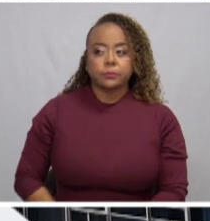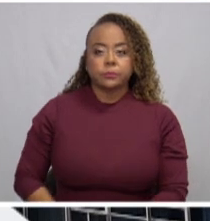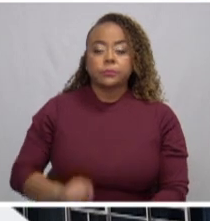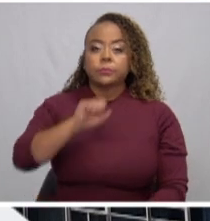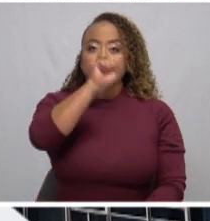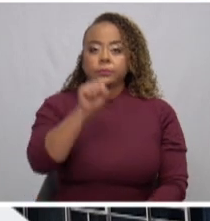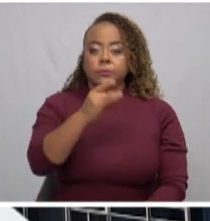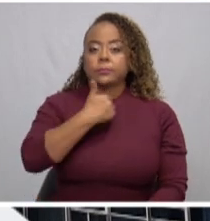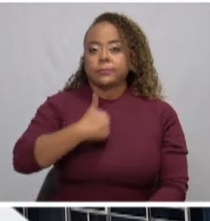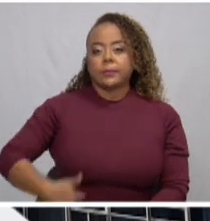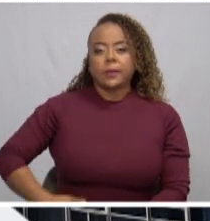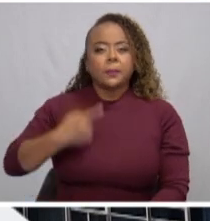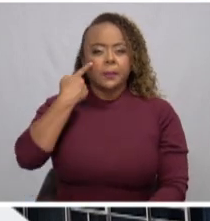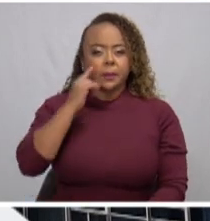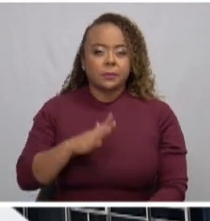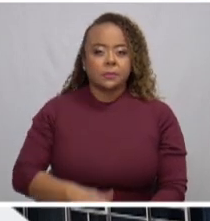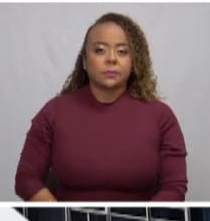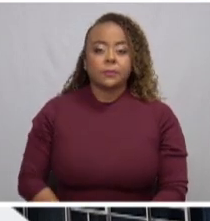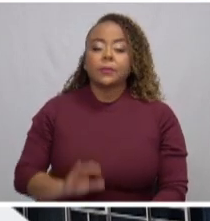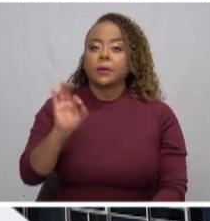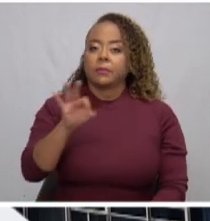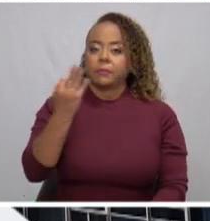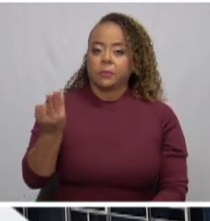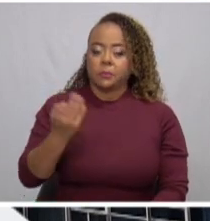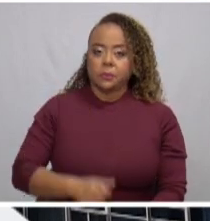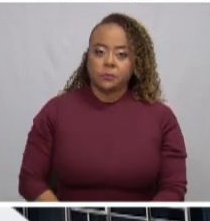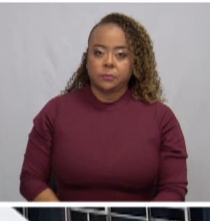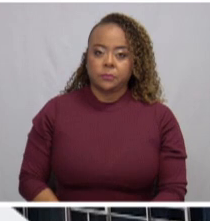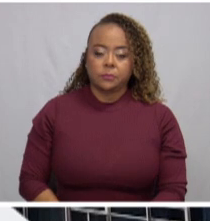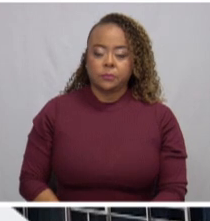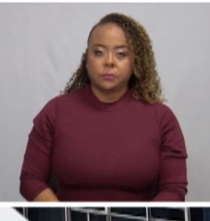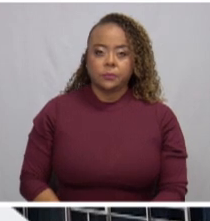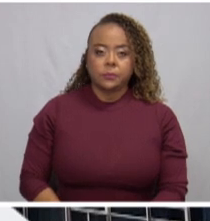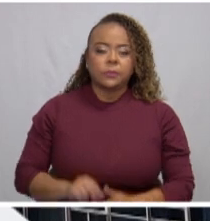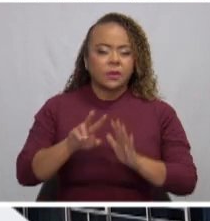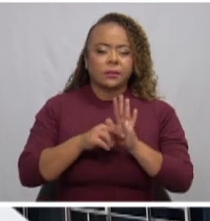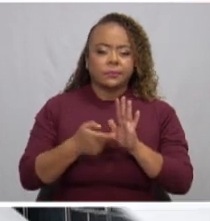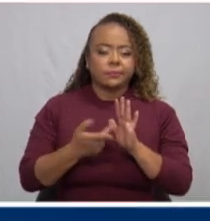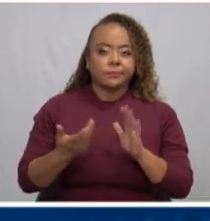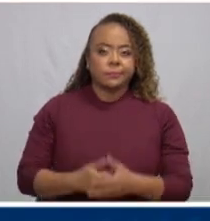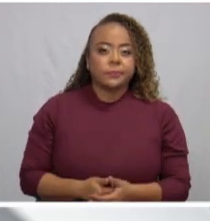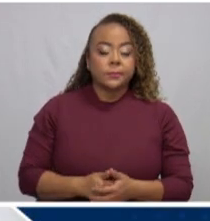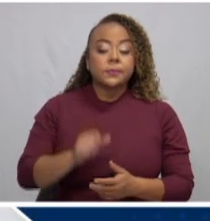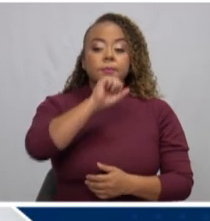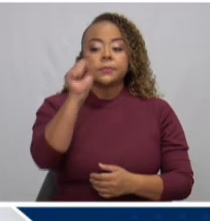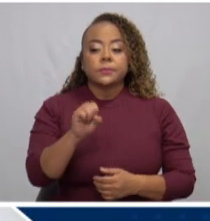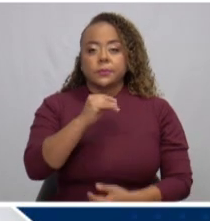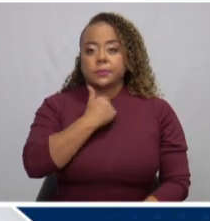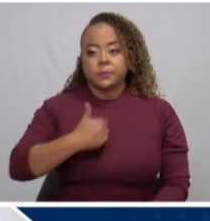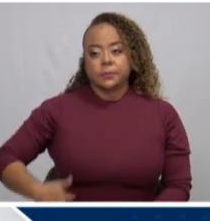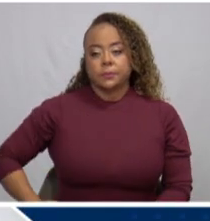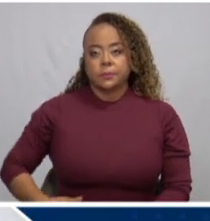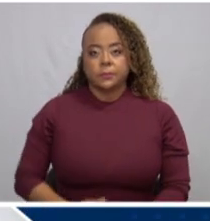herediano se parecen en la forma a qué voy saprisa y